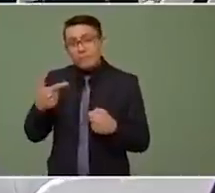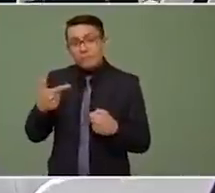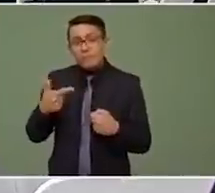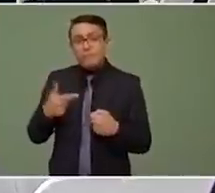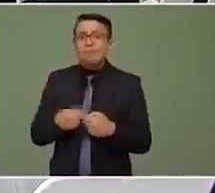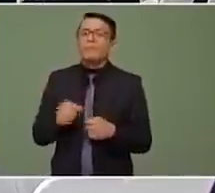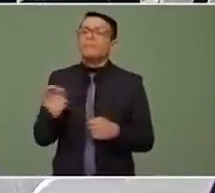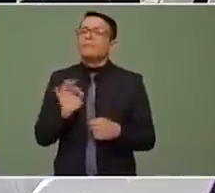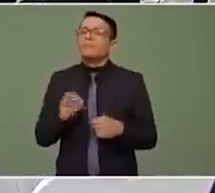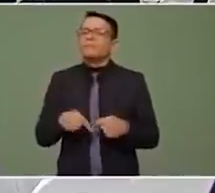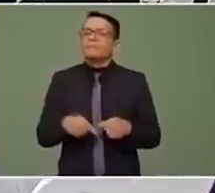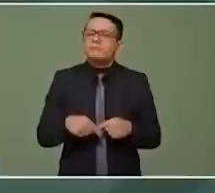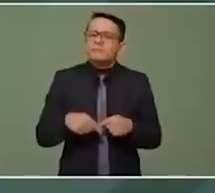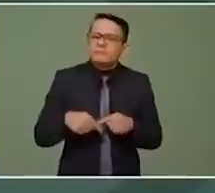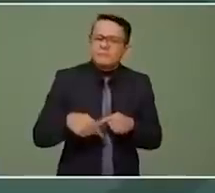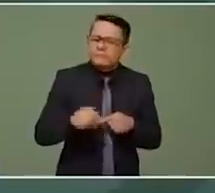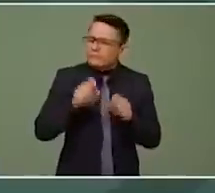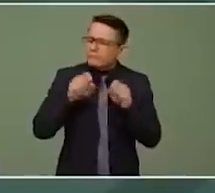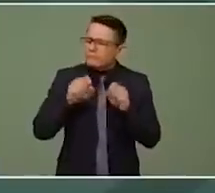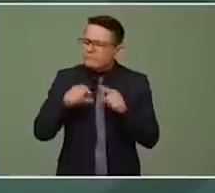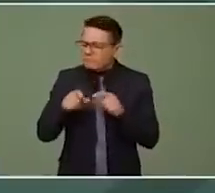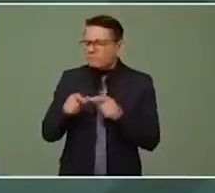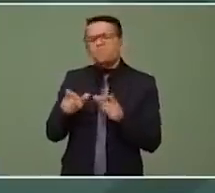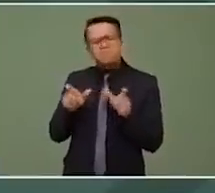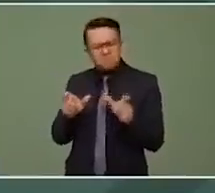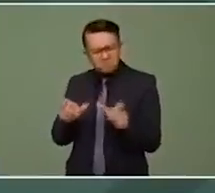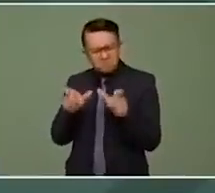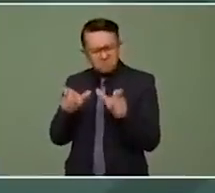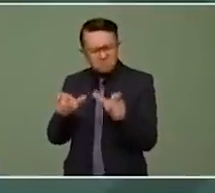continúa la misma estrategia